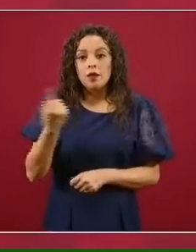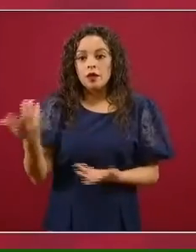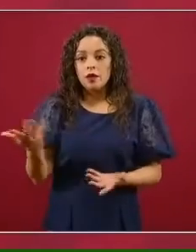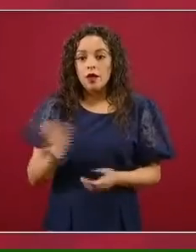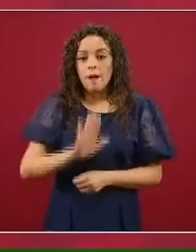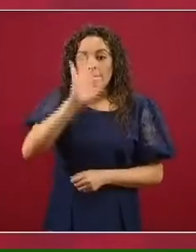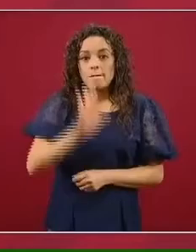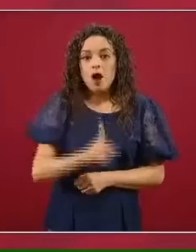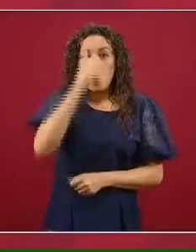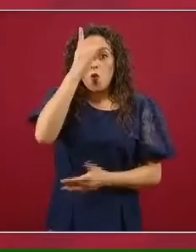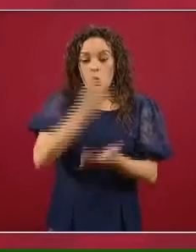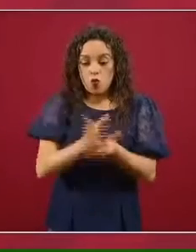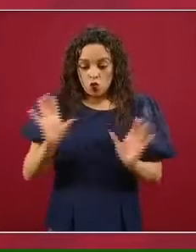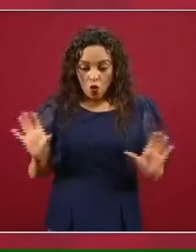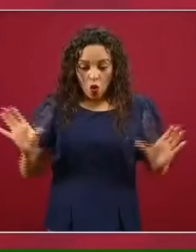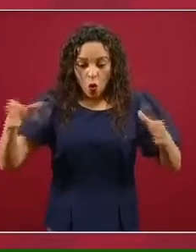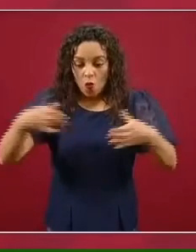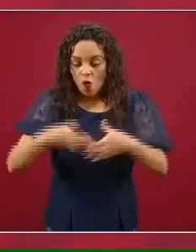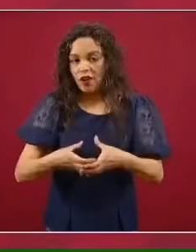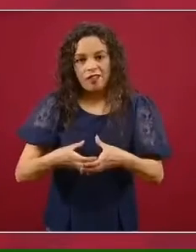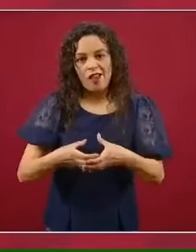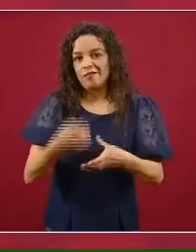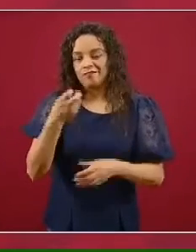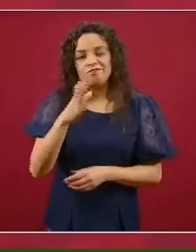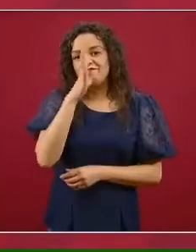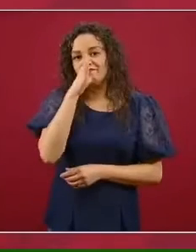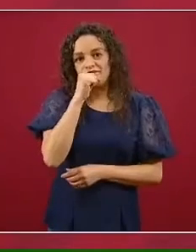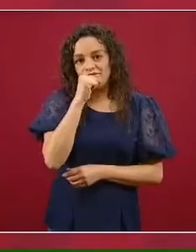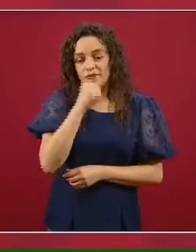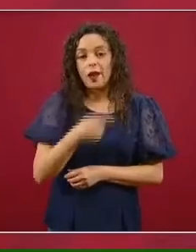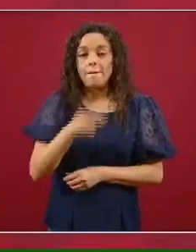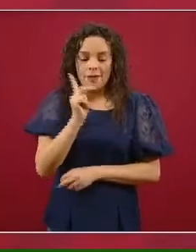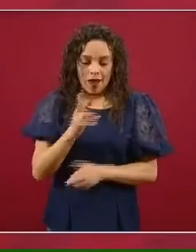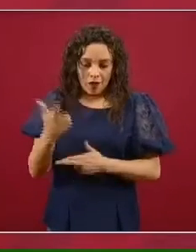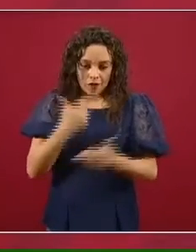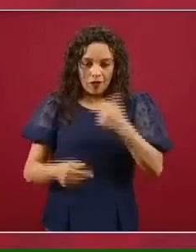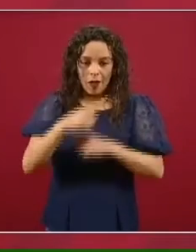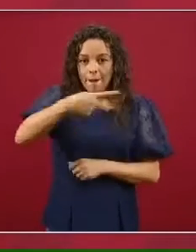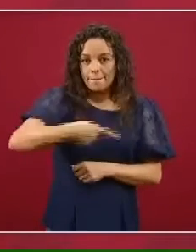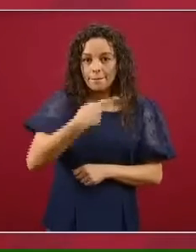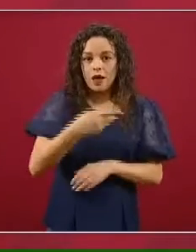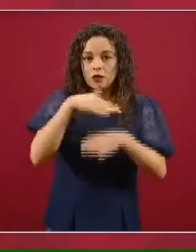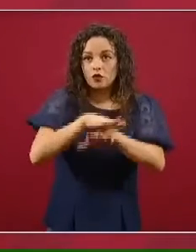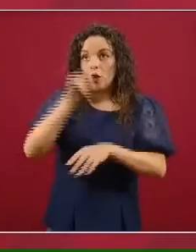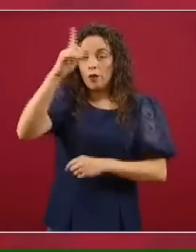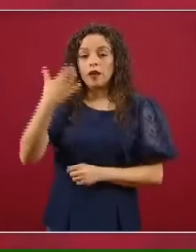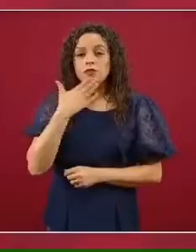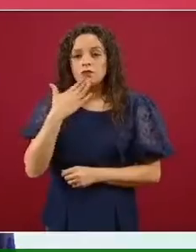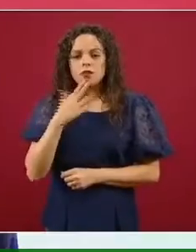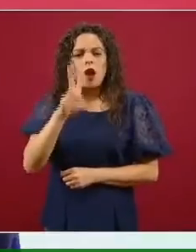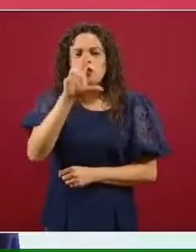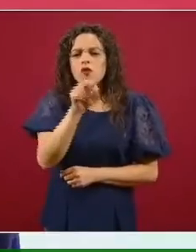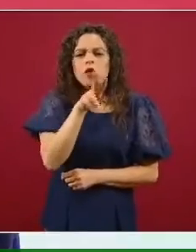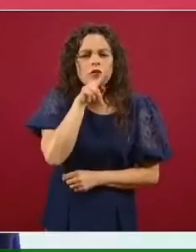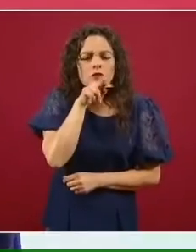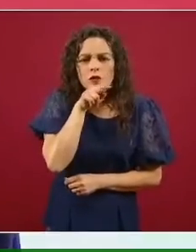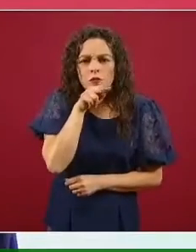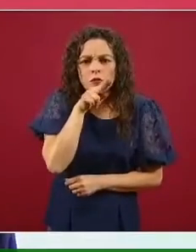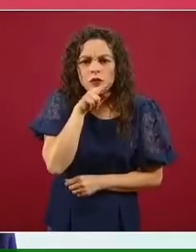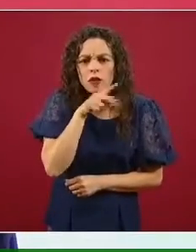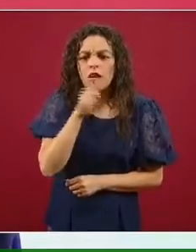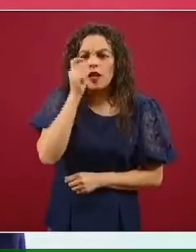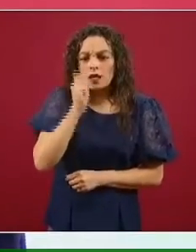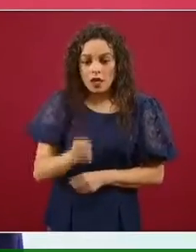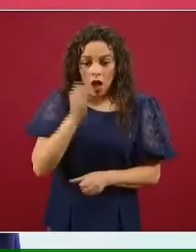una sola comunidad. Pero regresando a su inquietud sobre Sonora, le diría, no tenga preocupación de que esta